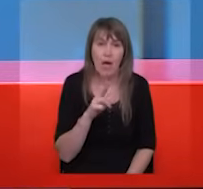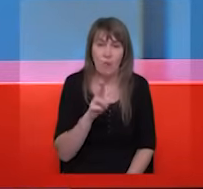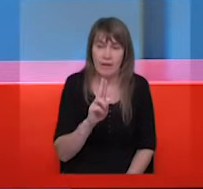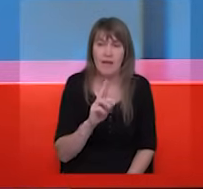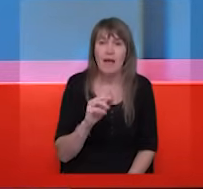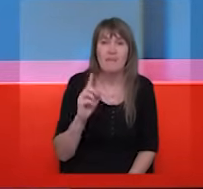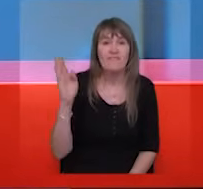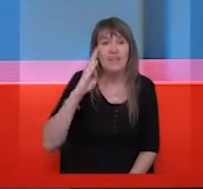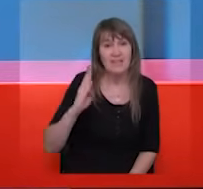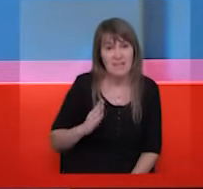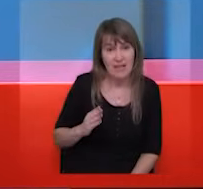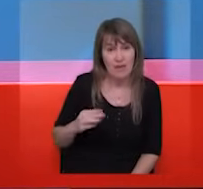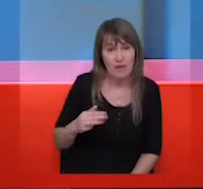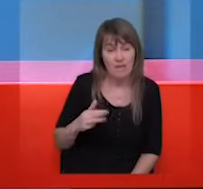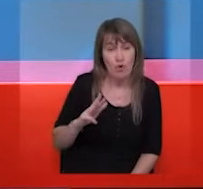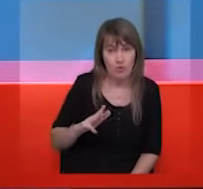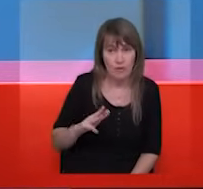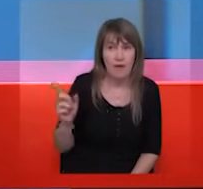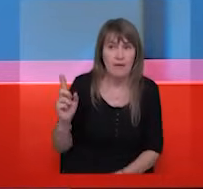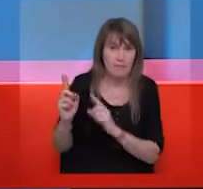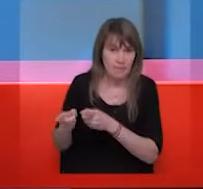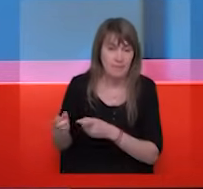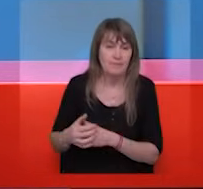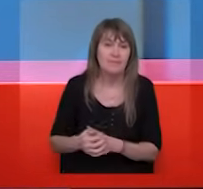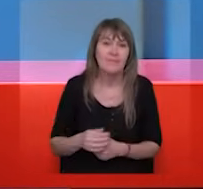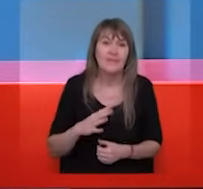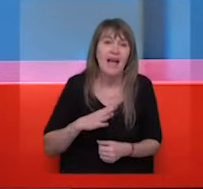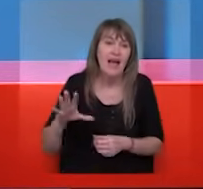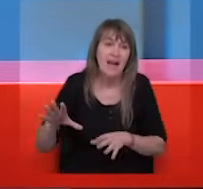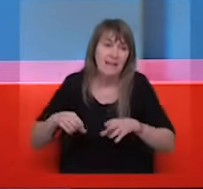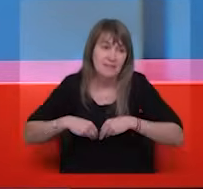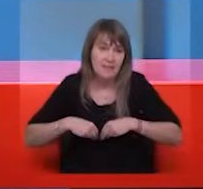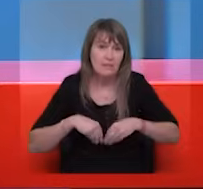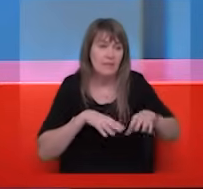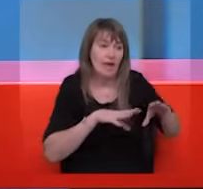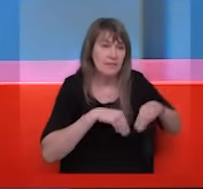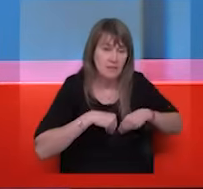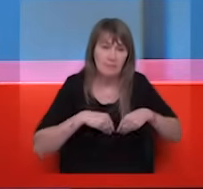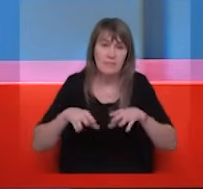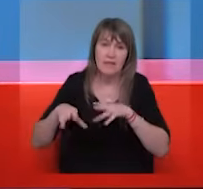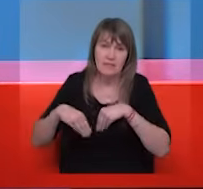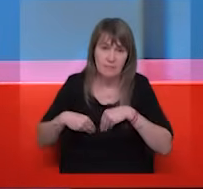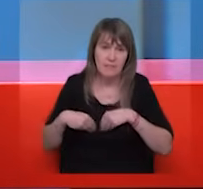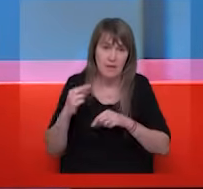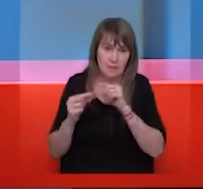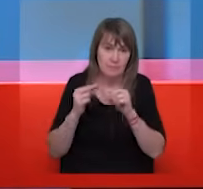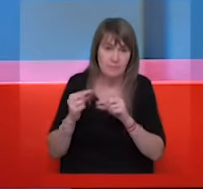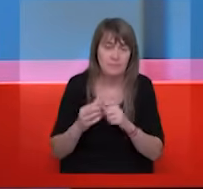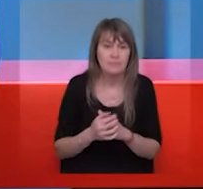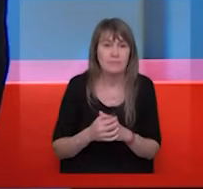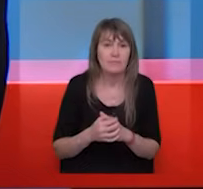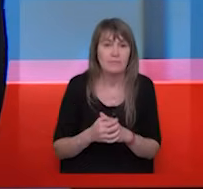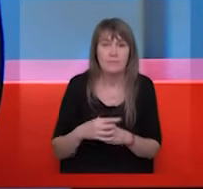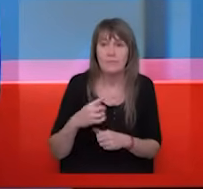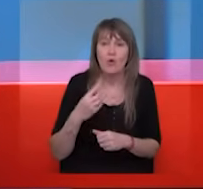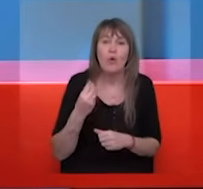de bolsonaro entonces eh empezamos a aceptar Entonces mi pregunta es eh la única forma